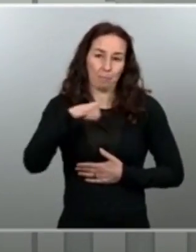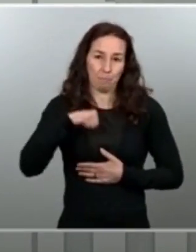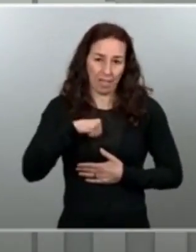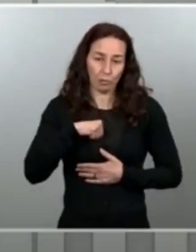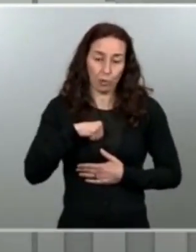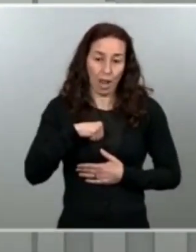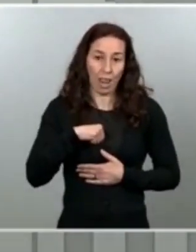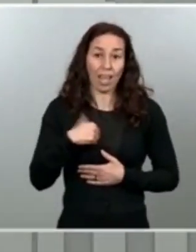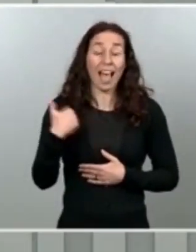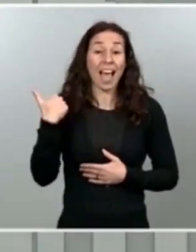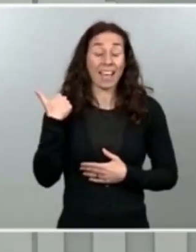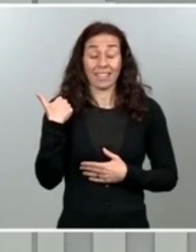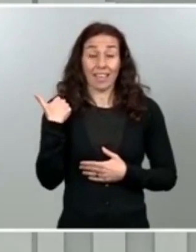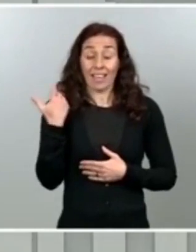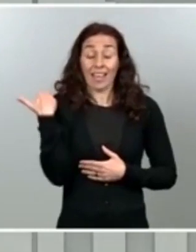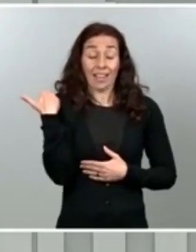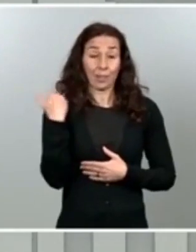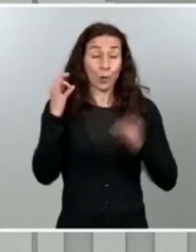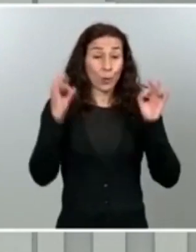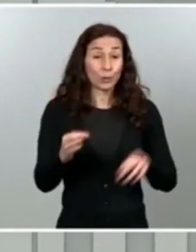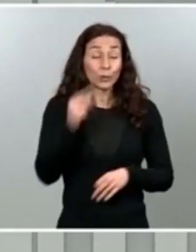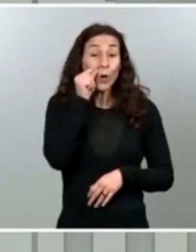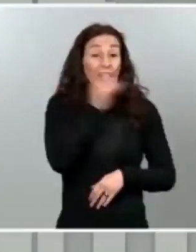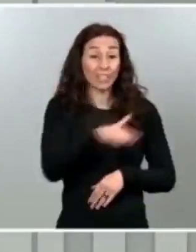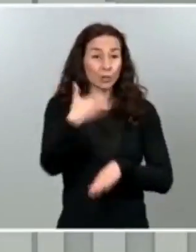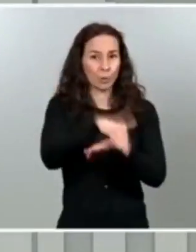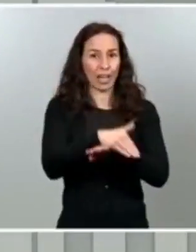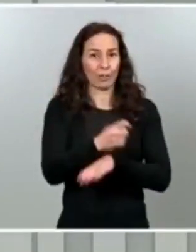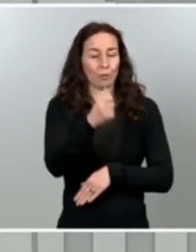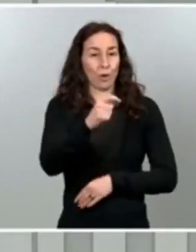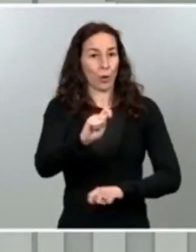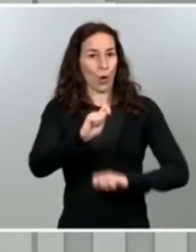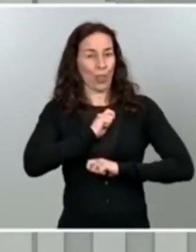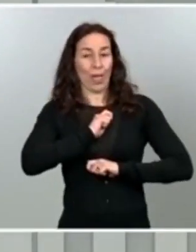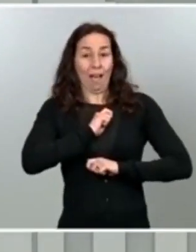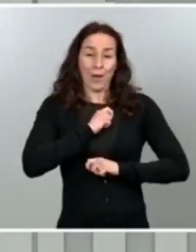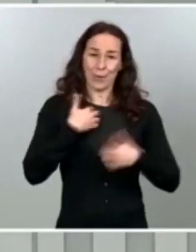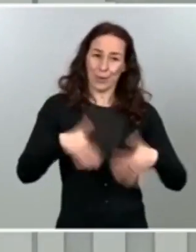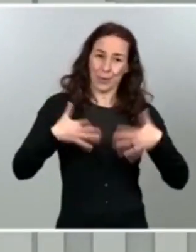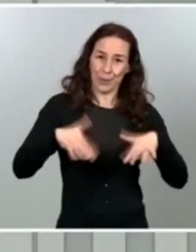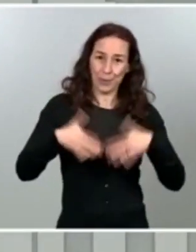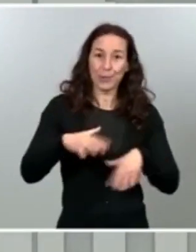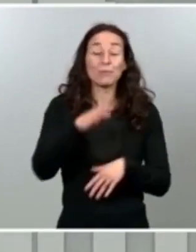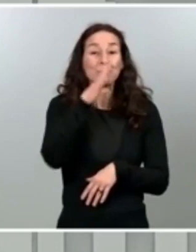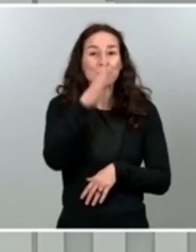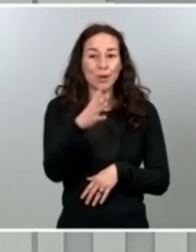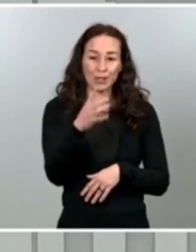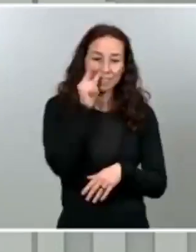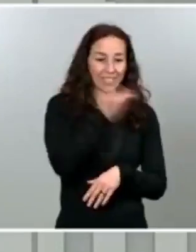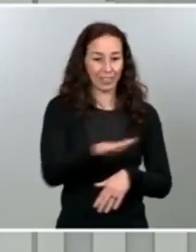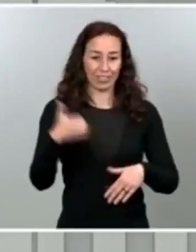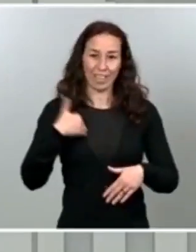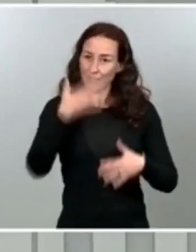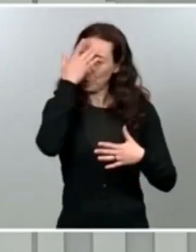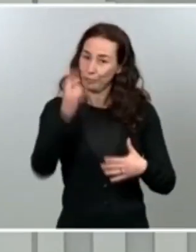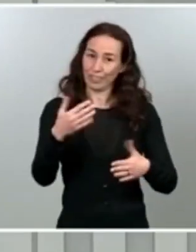poder ver a niños por la calle que es una gran satisfacción volver a ver esas calles con algunos de nuestros niños pero también es cierto que